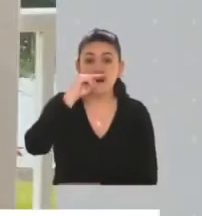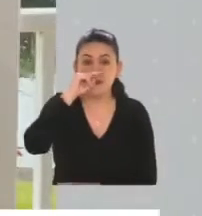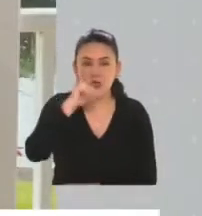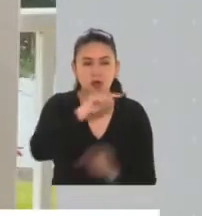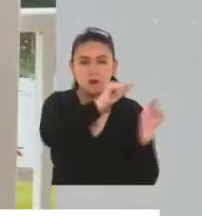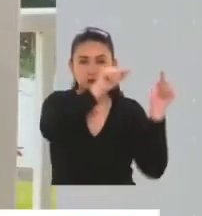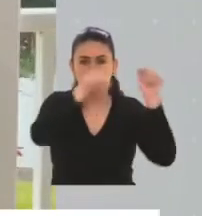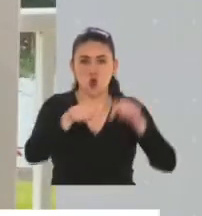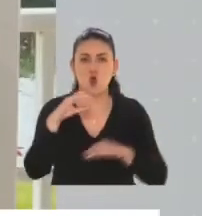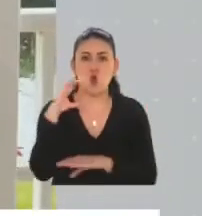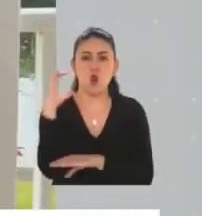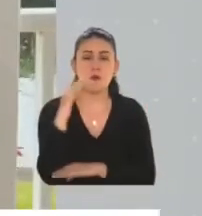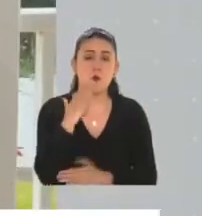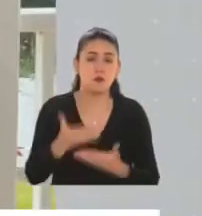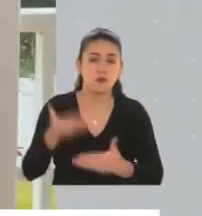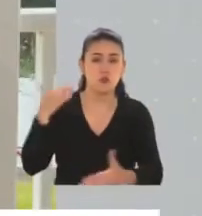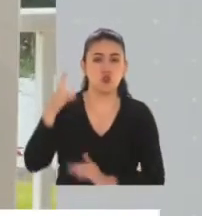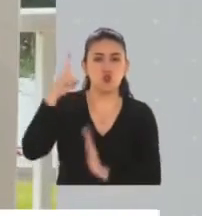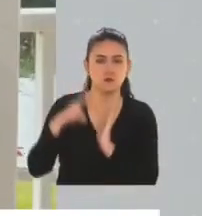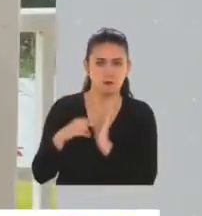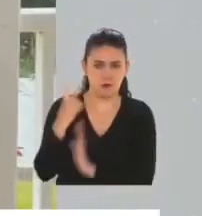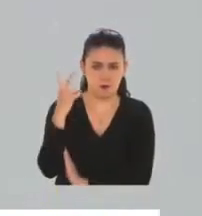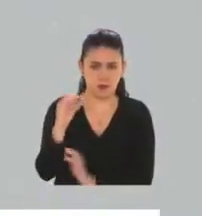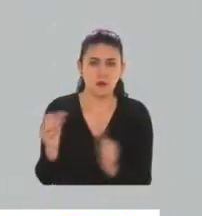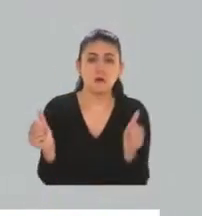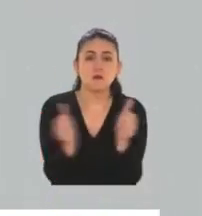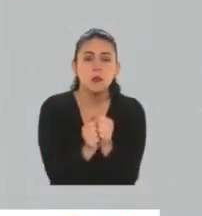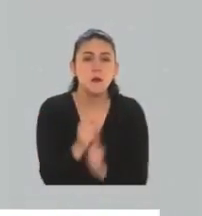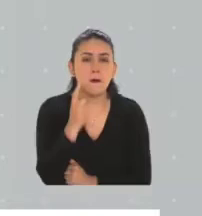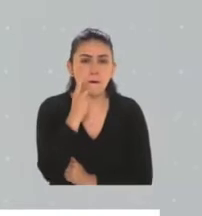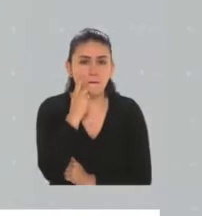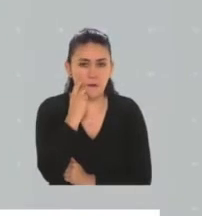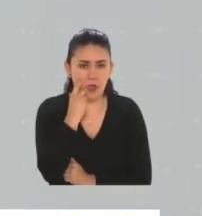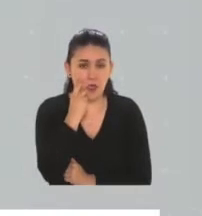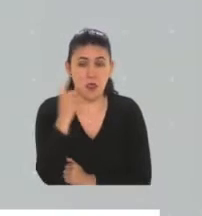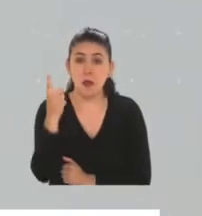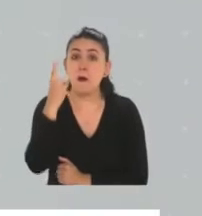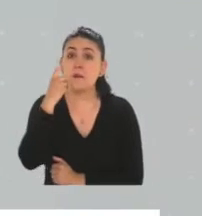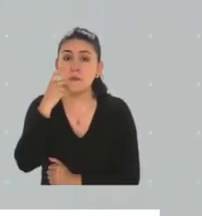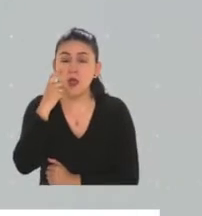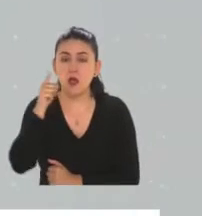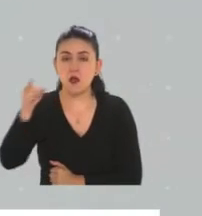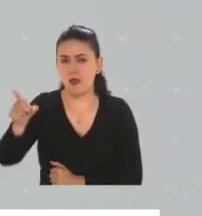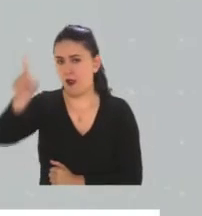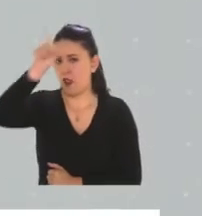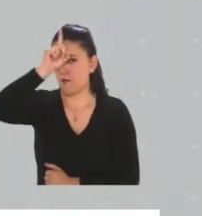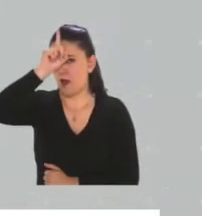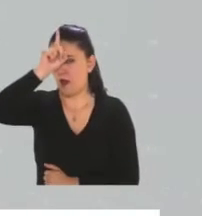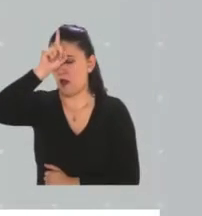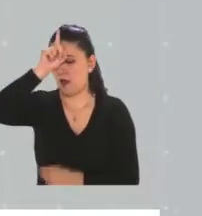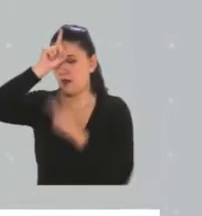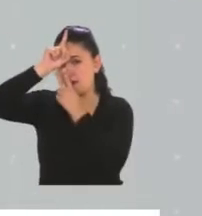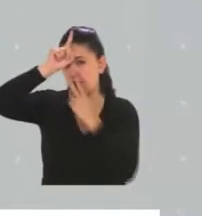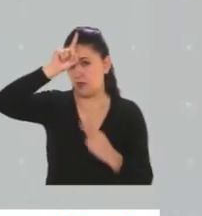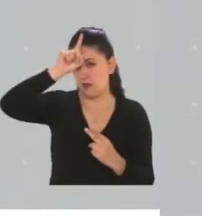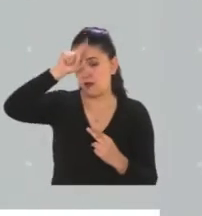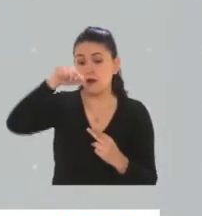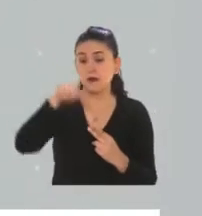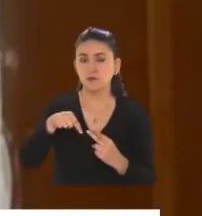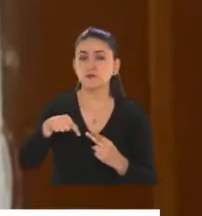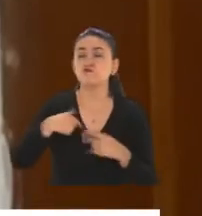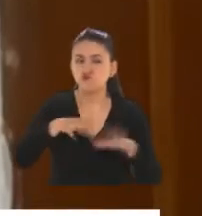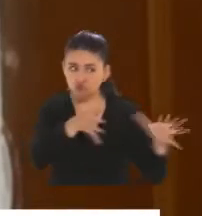a Colombia en el 2020 en compañía de su papá, de nacionalidad alemana, de manera ilegal y sin su